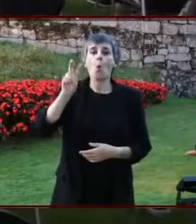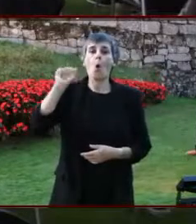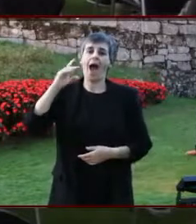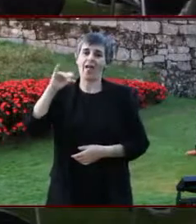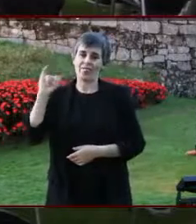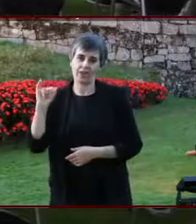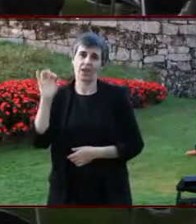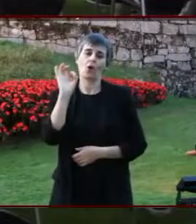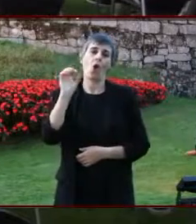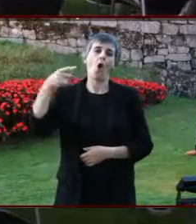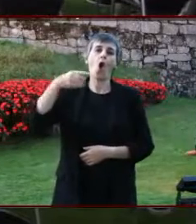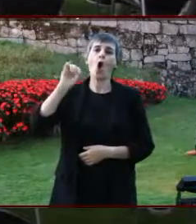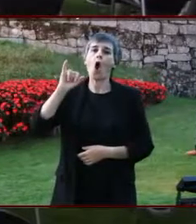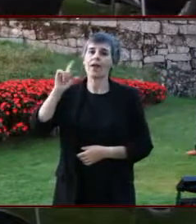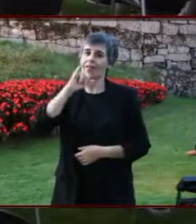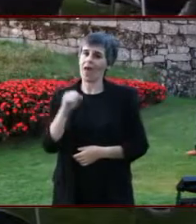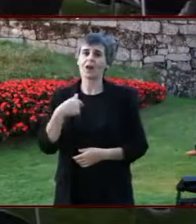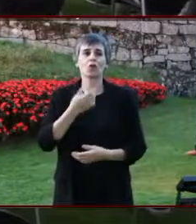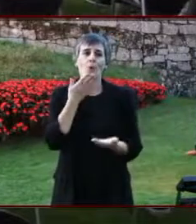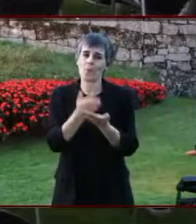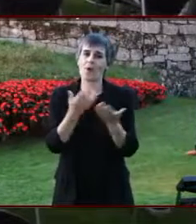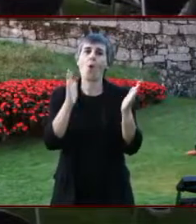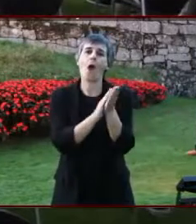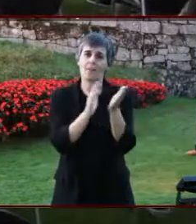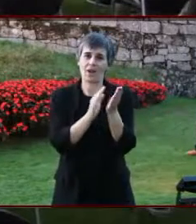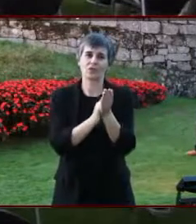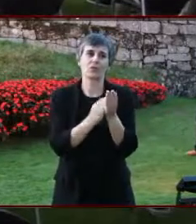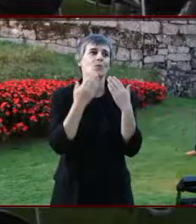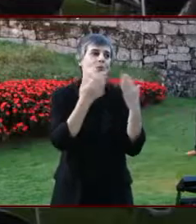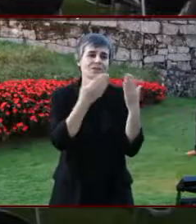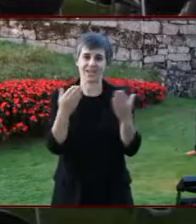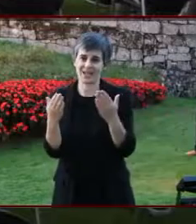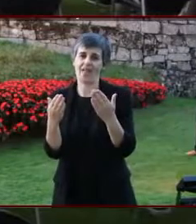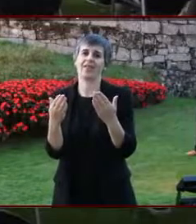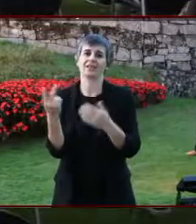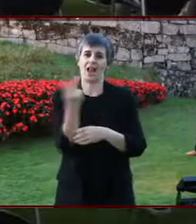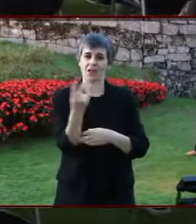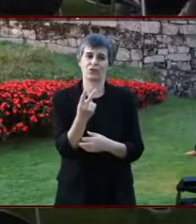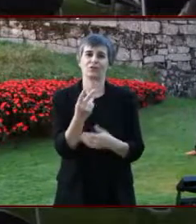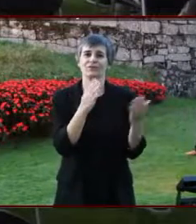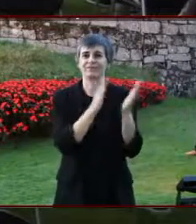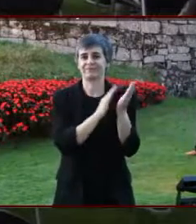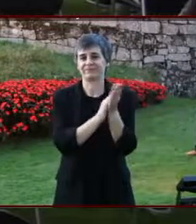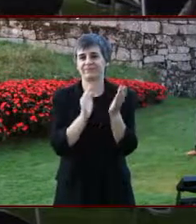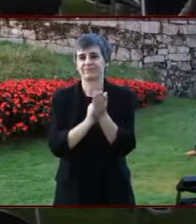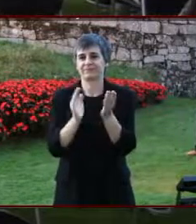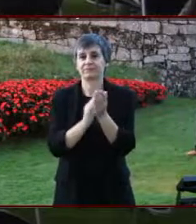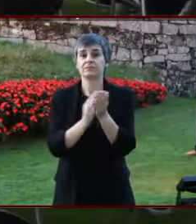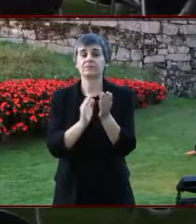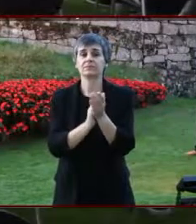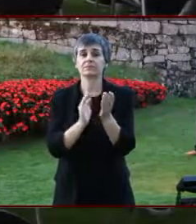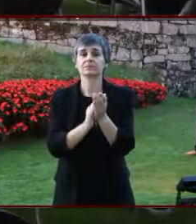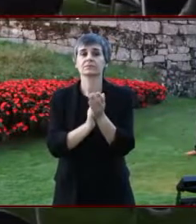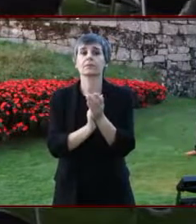os viñedos que están ali ao fondo. Moitas gracias, Guadi, moitas gracias, Goiza. E